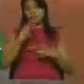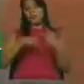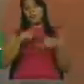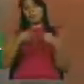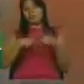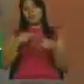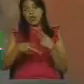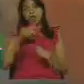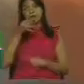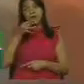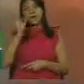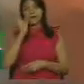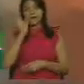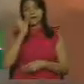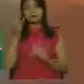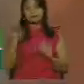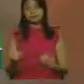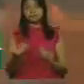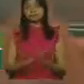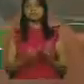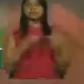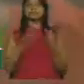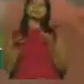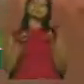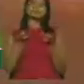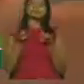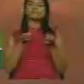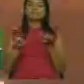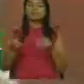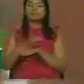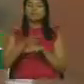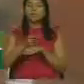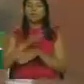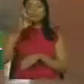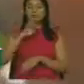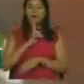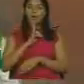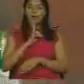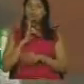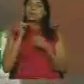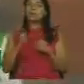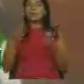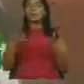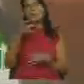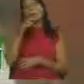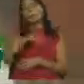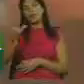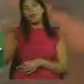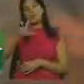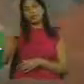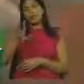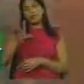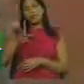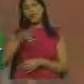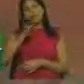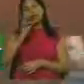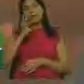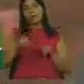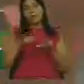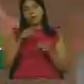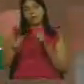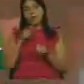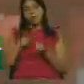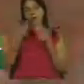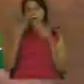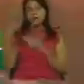procesadoras de café que están ahorita bajo el control de nuestro gobierno bolivariano para asegurarle a todo el pueblo venezolano el acceso a cada uno de estos productos.